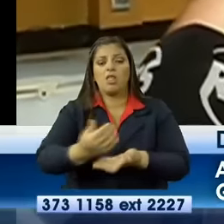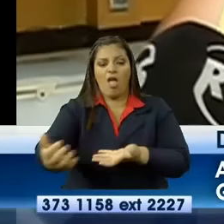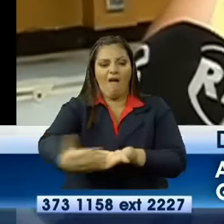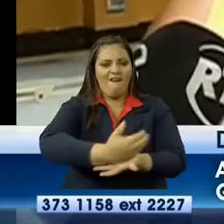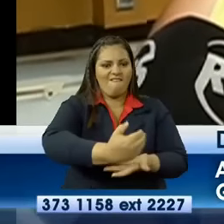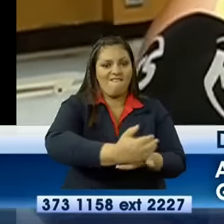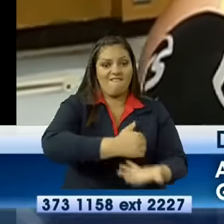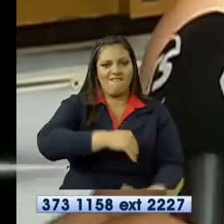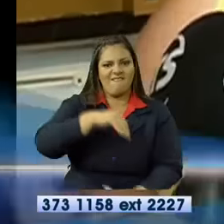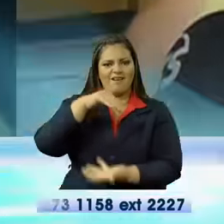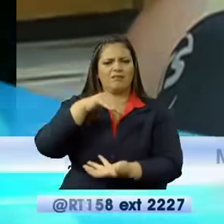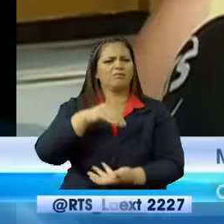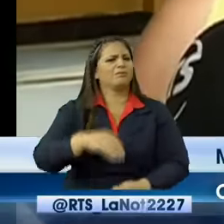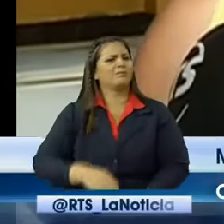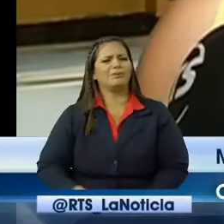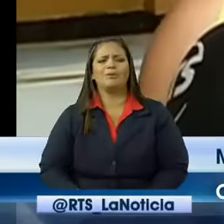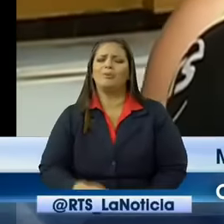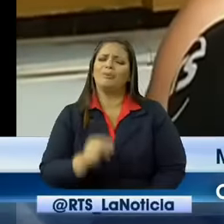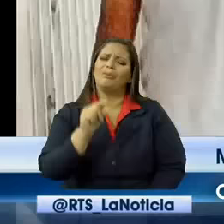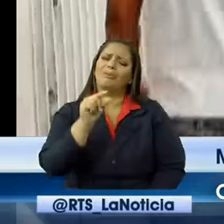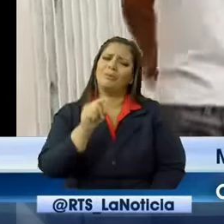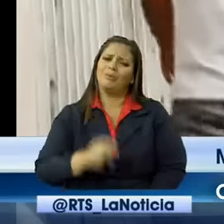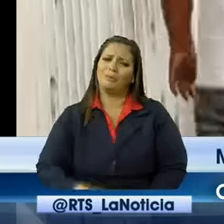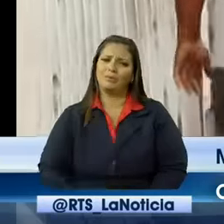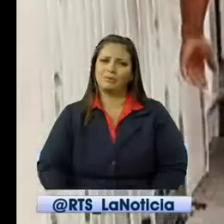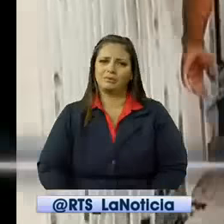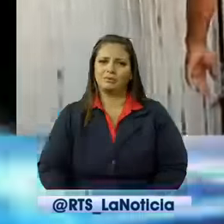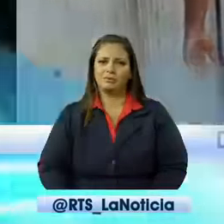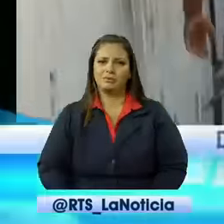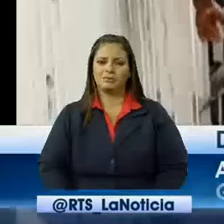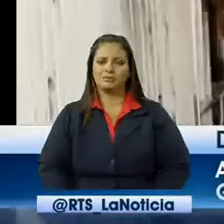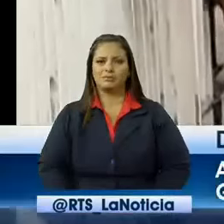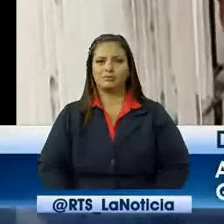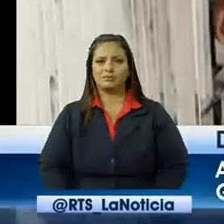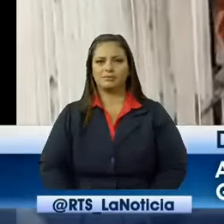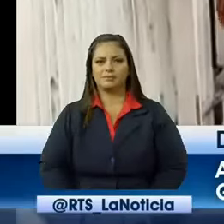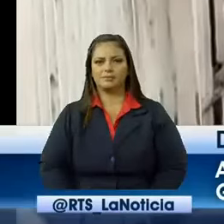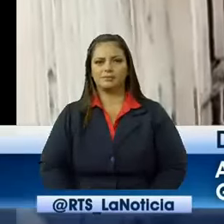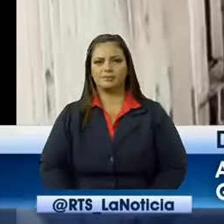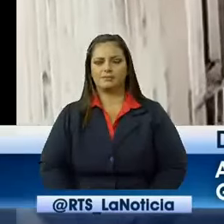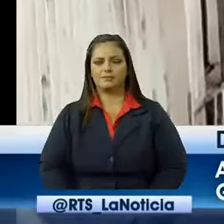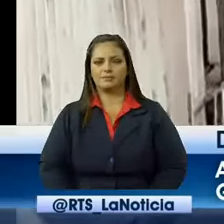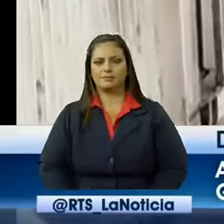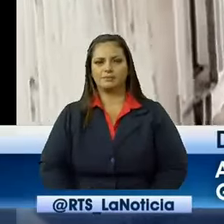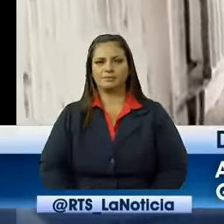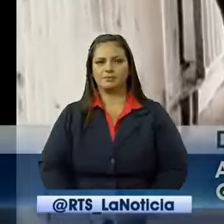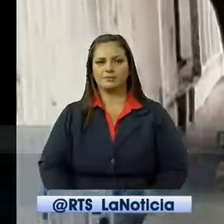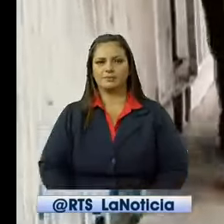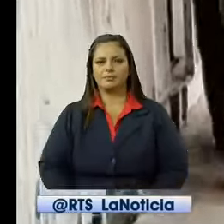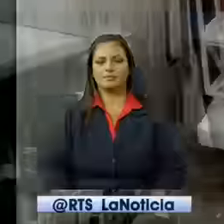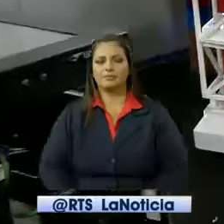usted, estos negocios son para sobrevivir. Informó Ítalo Ruiz.